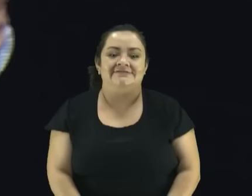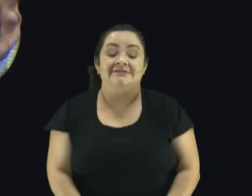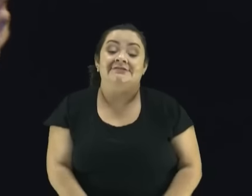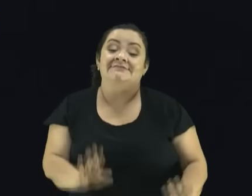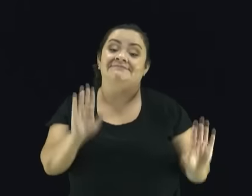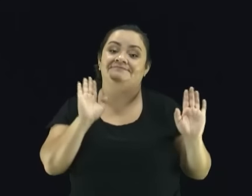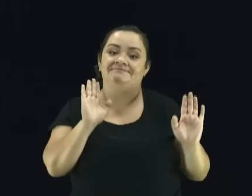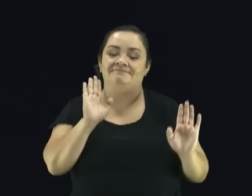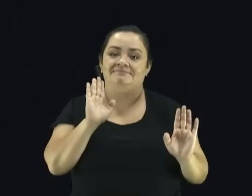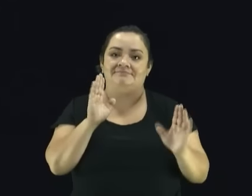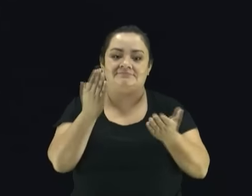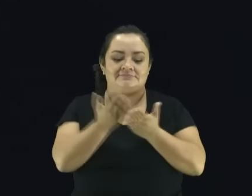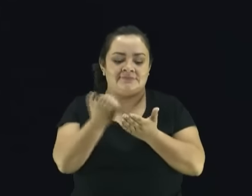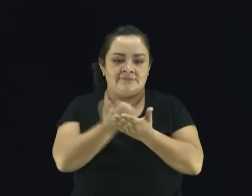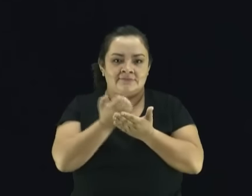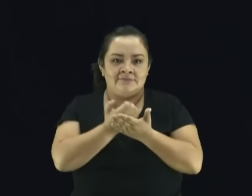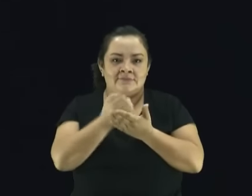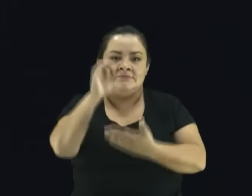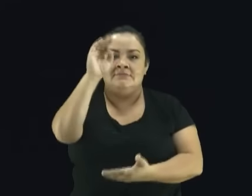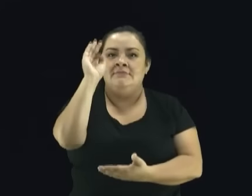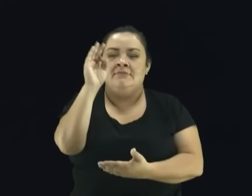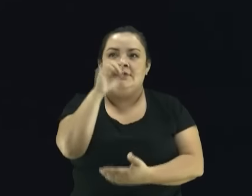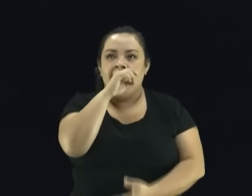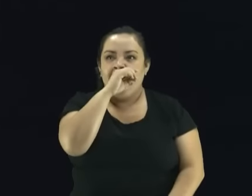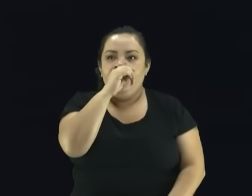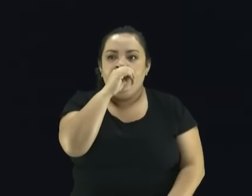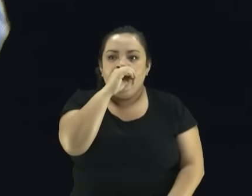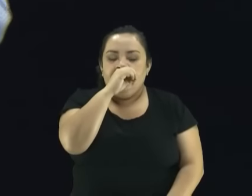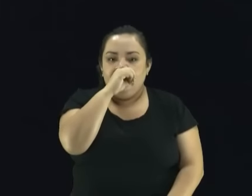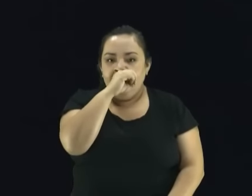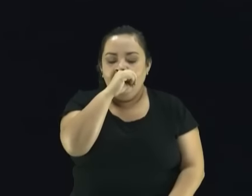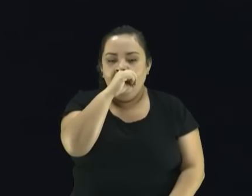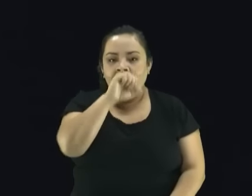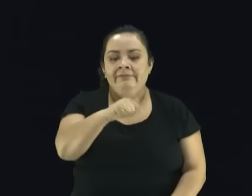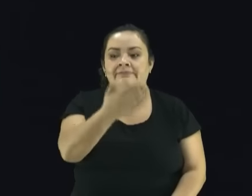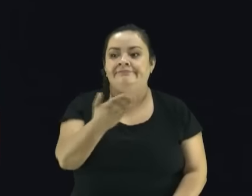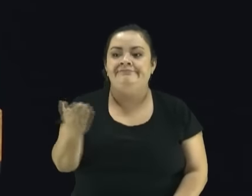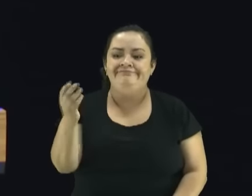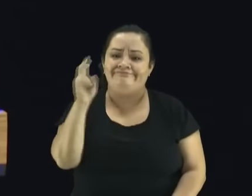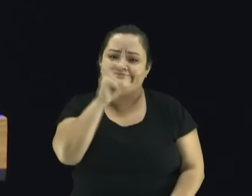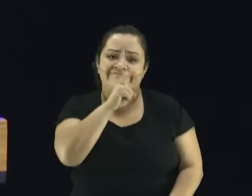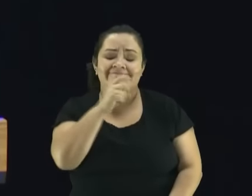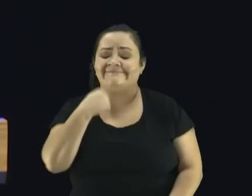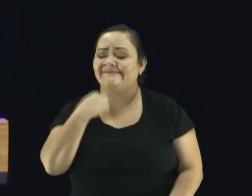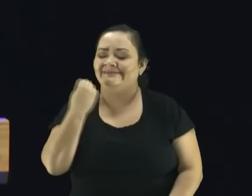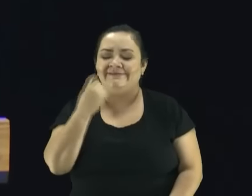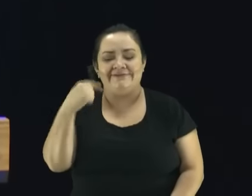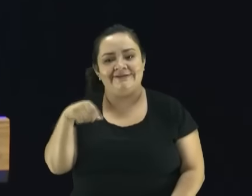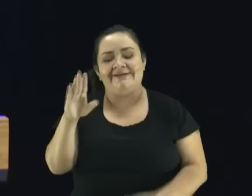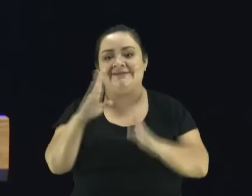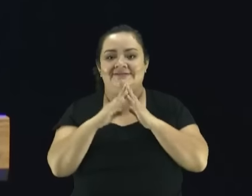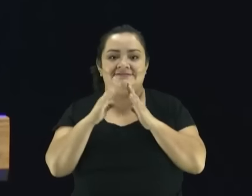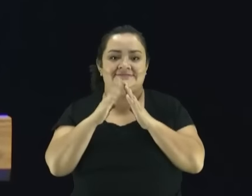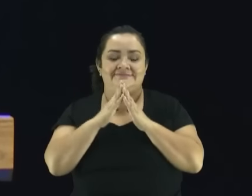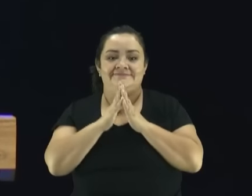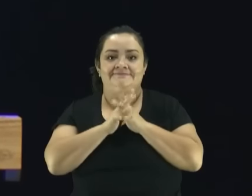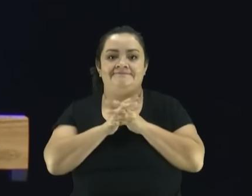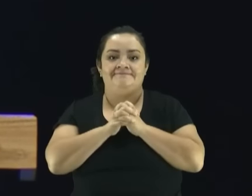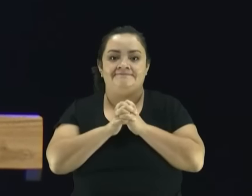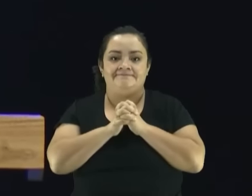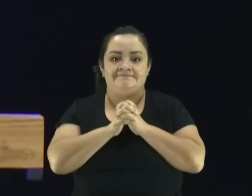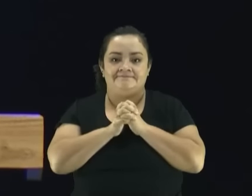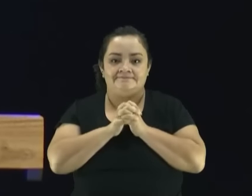pareciera que el evangelio que predicamos ahora son otras cosas bien raras tu marido volverá a casa decía la mujer ayer y está loca ya